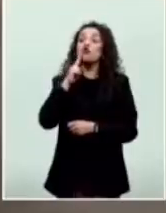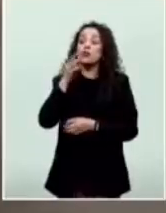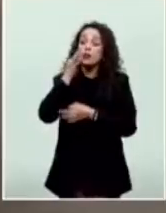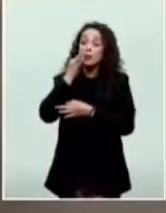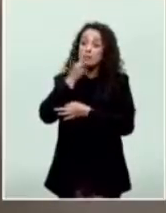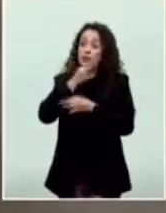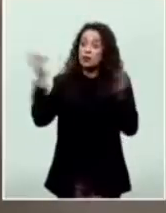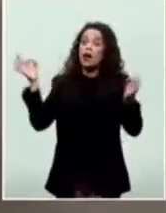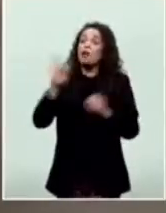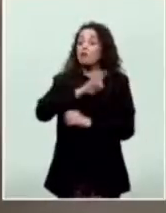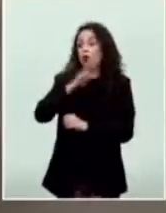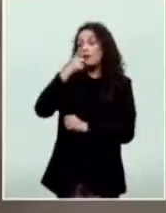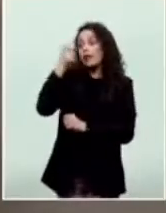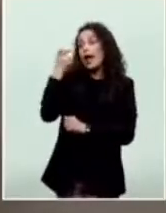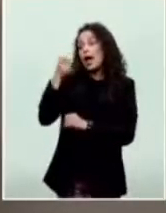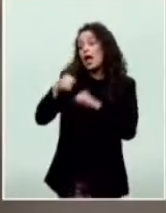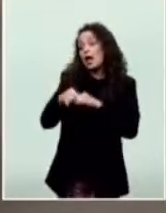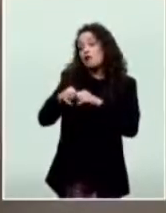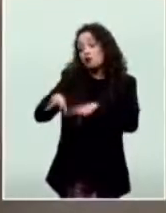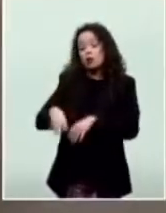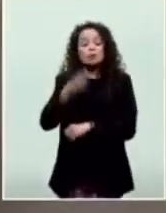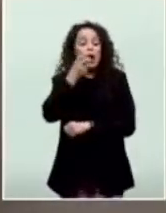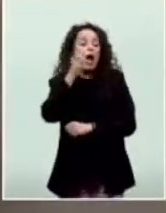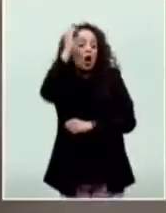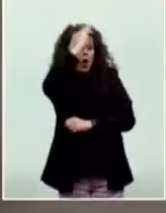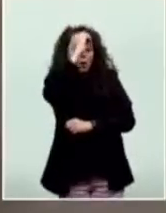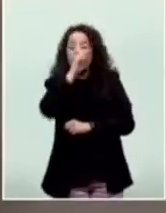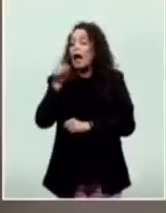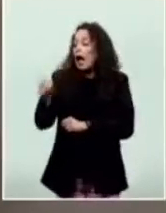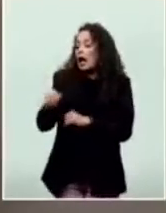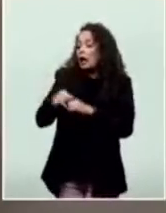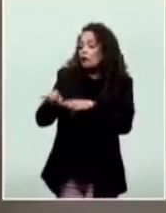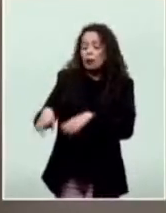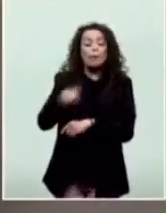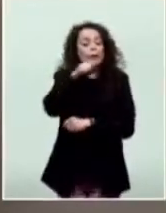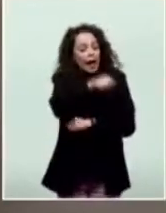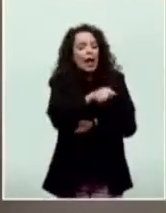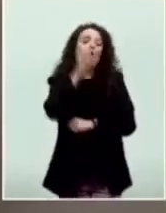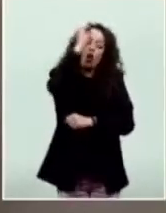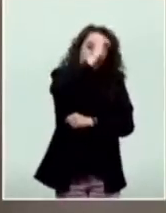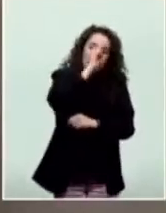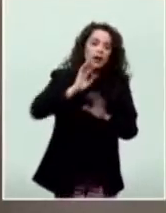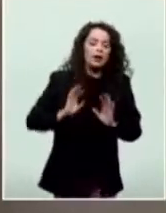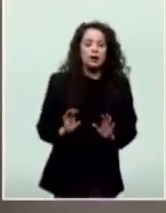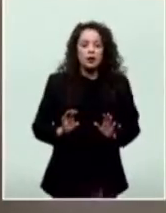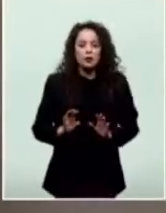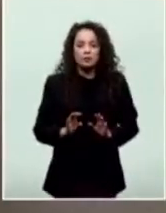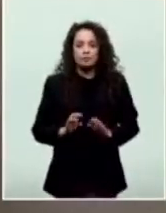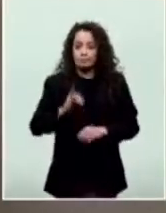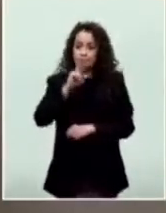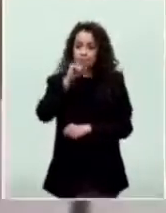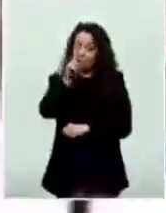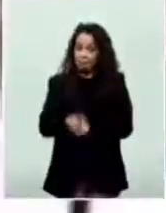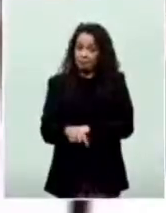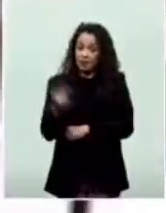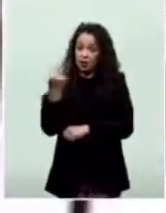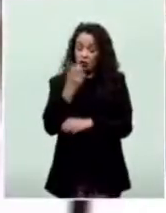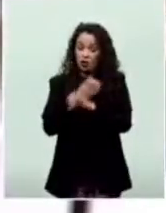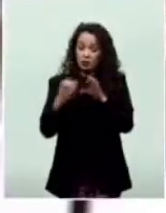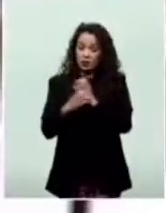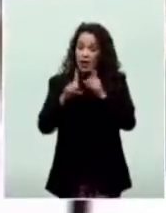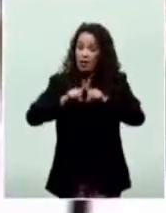es información, esto es opinión, esto es información, esto es opinión, esto es información. Sí, es una línea muy delgada y que